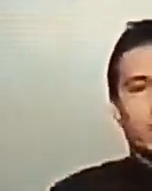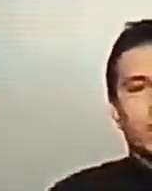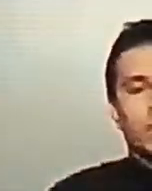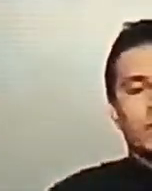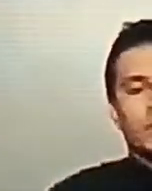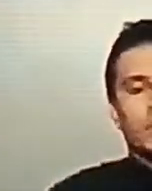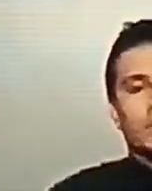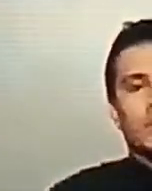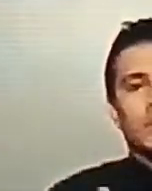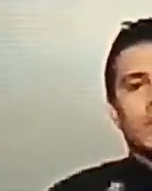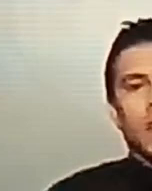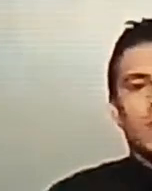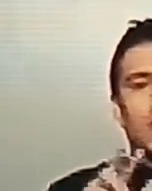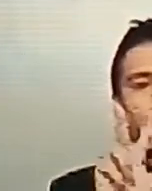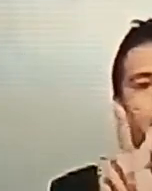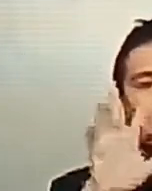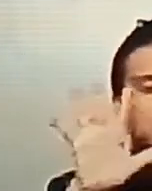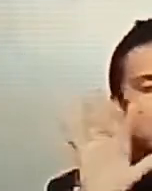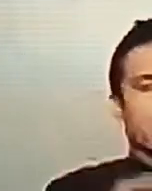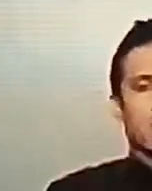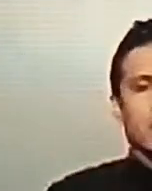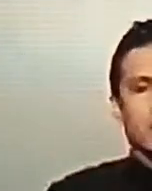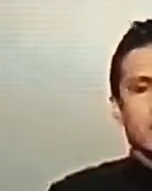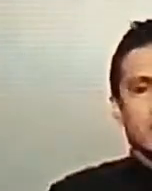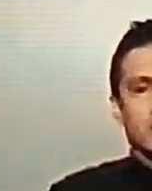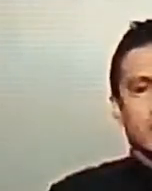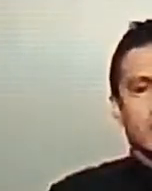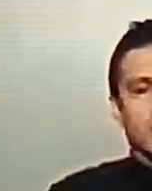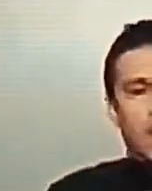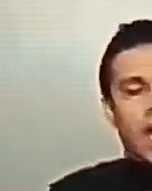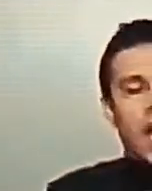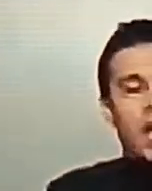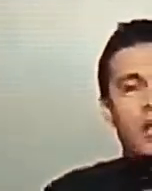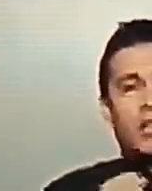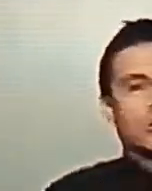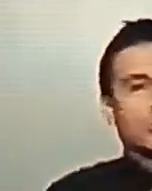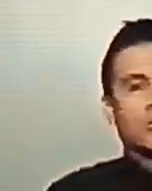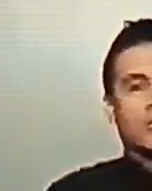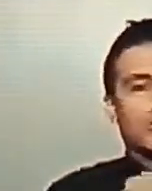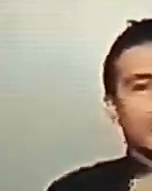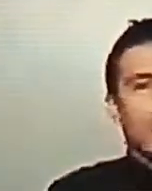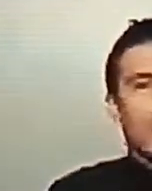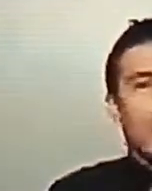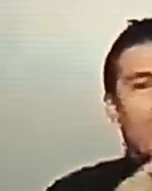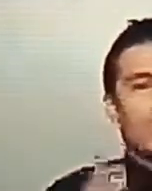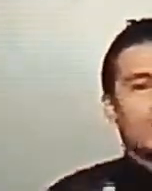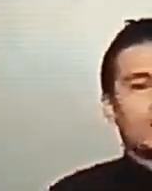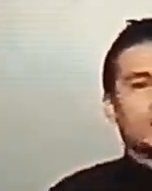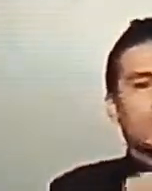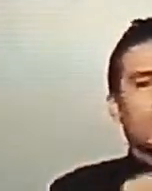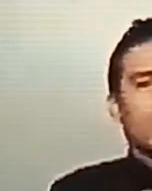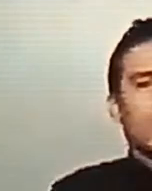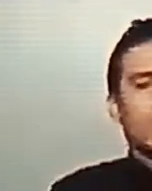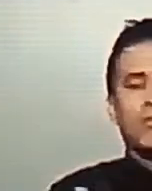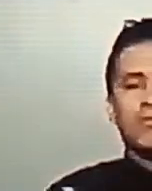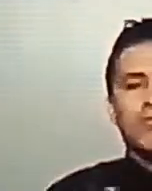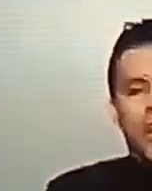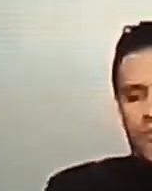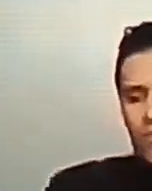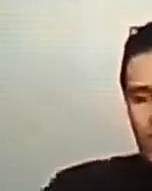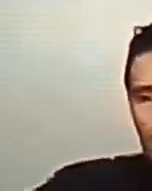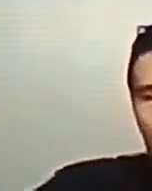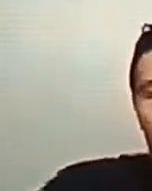nada por la inseguridad. Más bien, ha habido los negociados en la carretera y